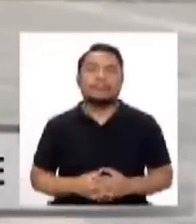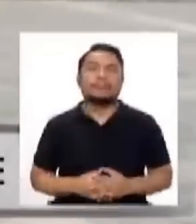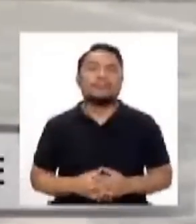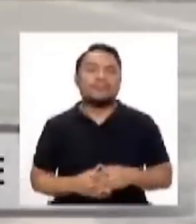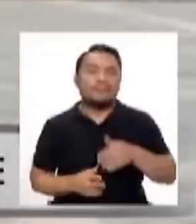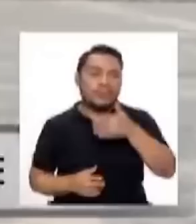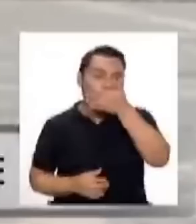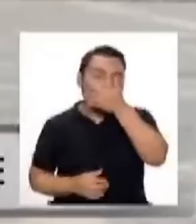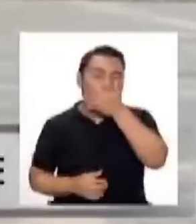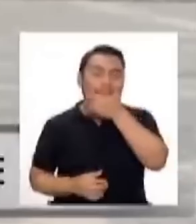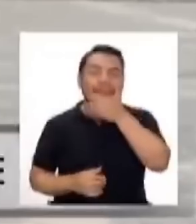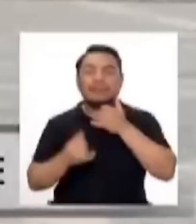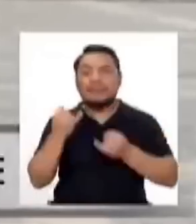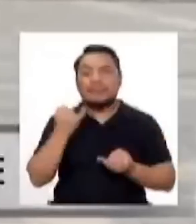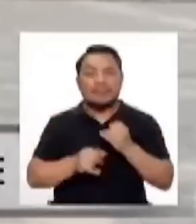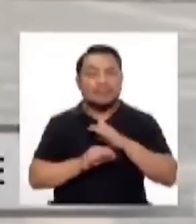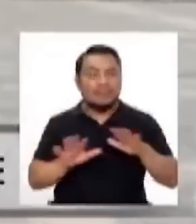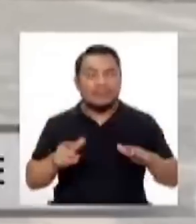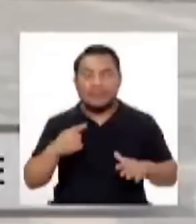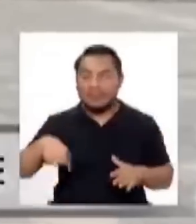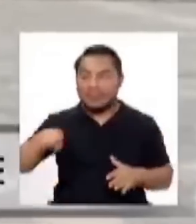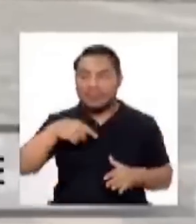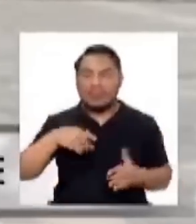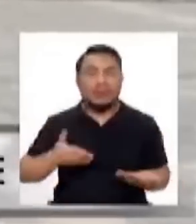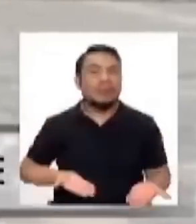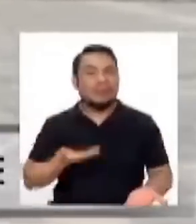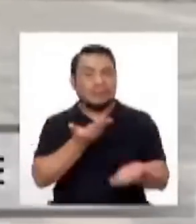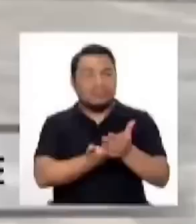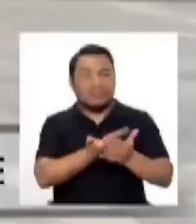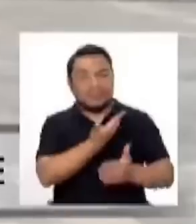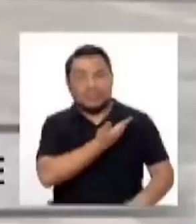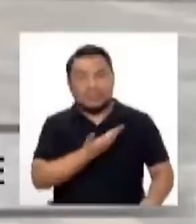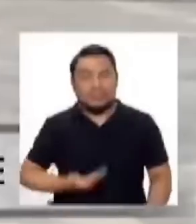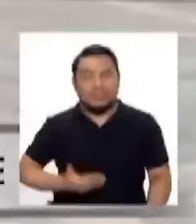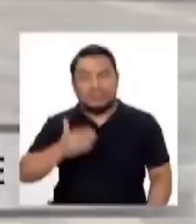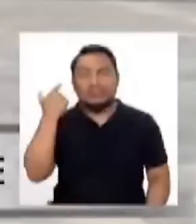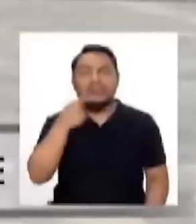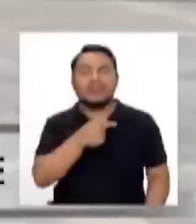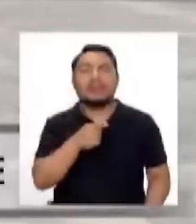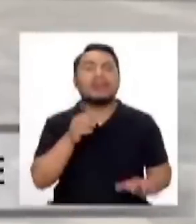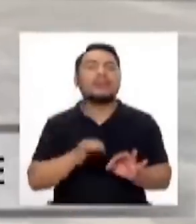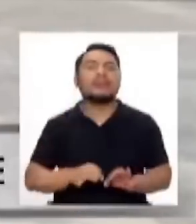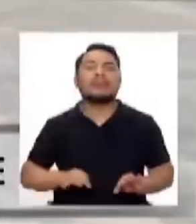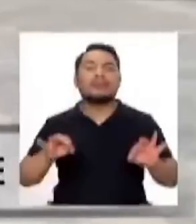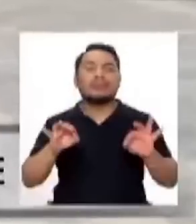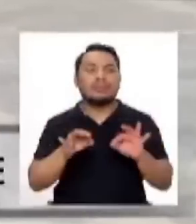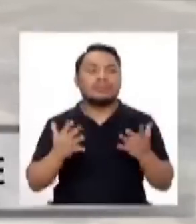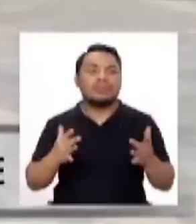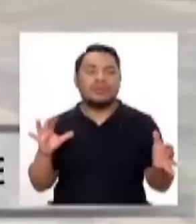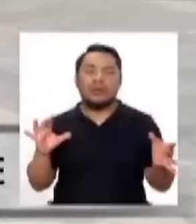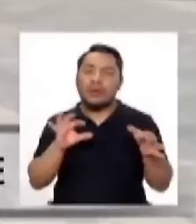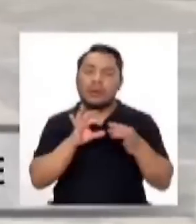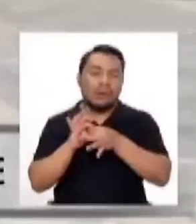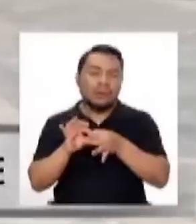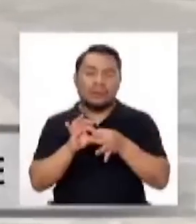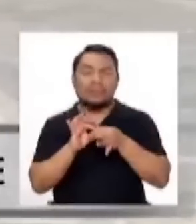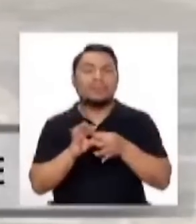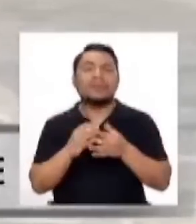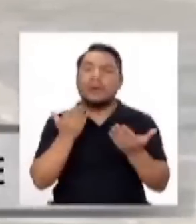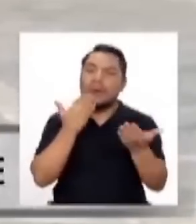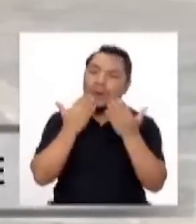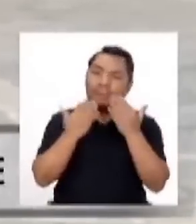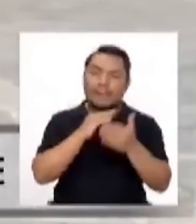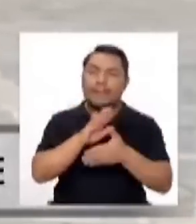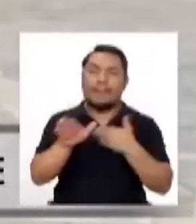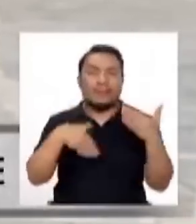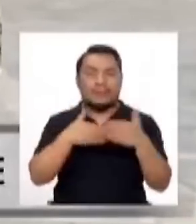Finalmente, agregar que le hemos propuesto a la presidenta la importancia de articular un diálogo entre todos